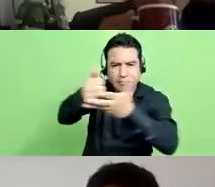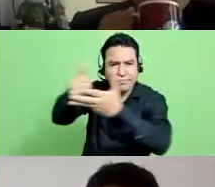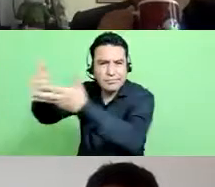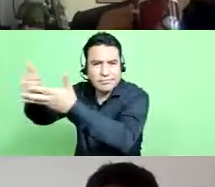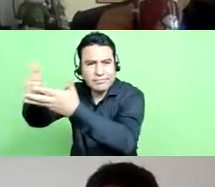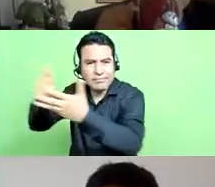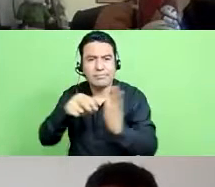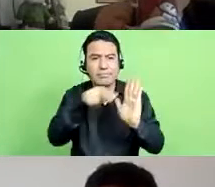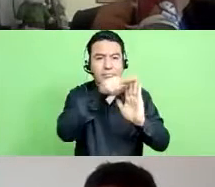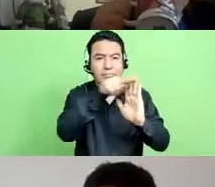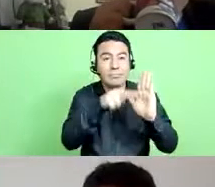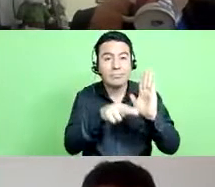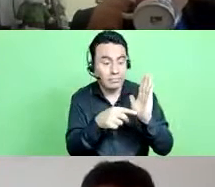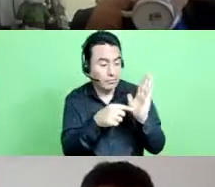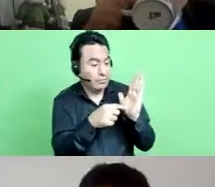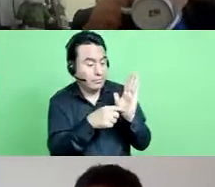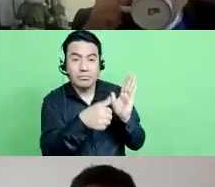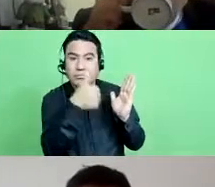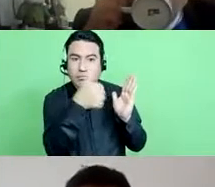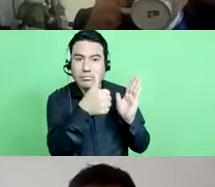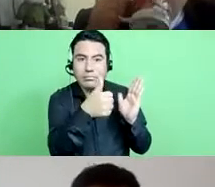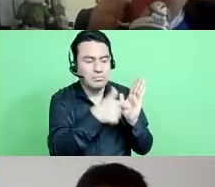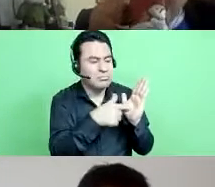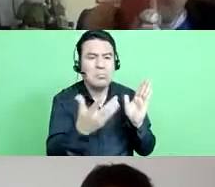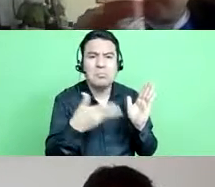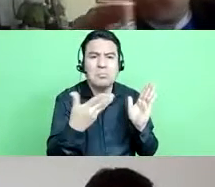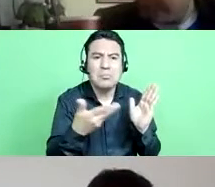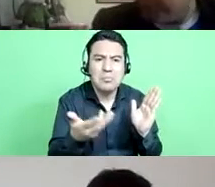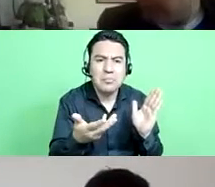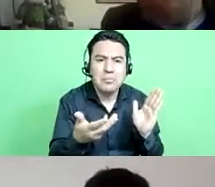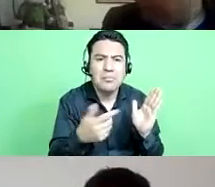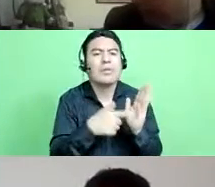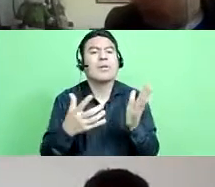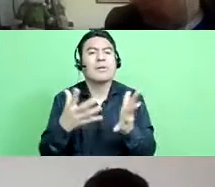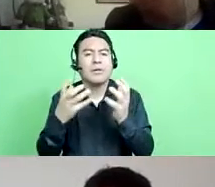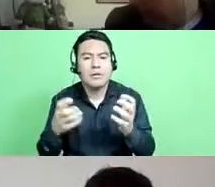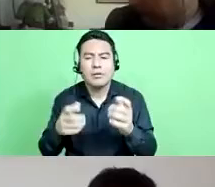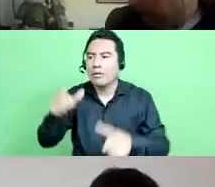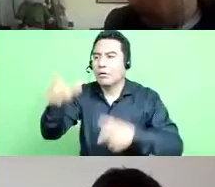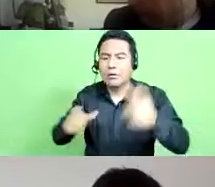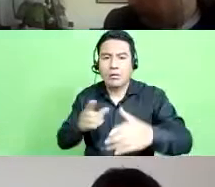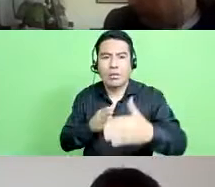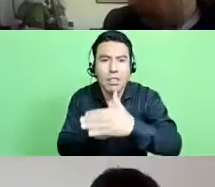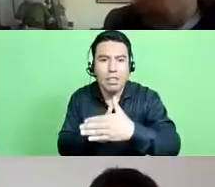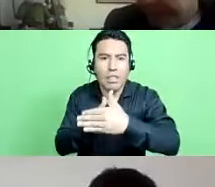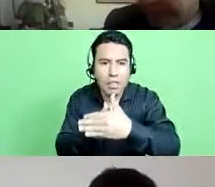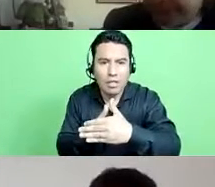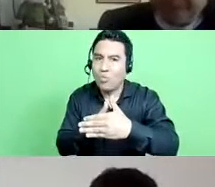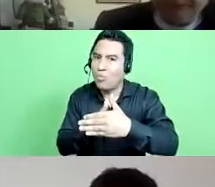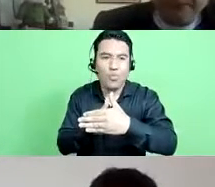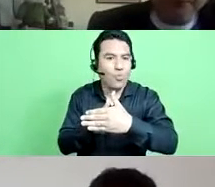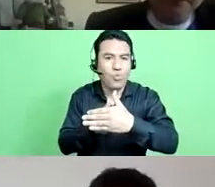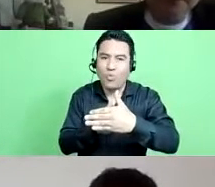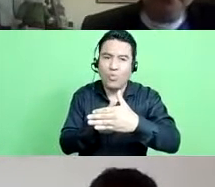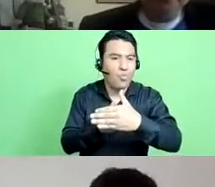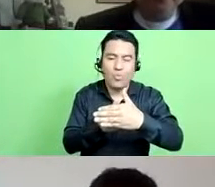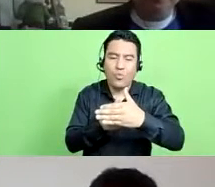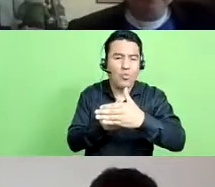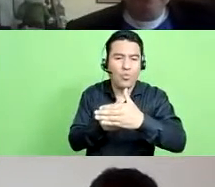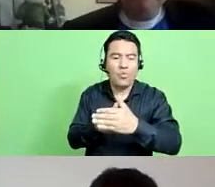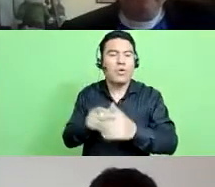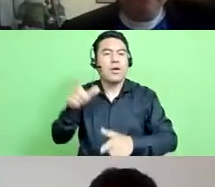técnica estamos buscando la eliminación de las barreras que impidan el acceso la permanencia el